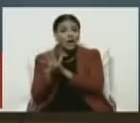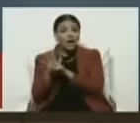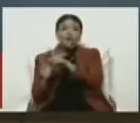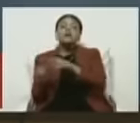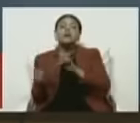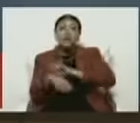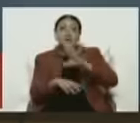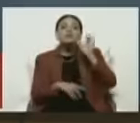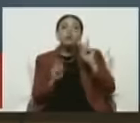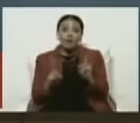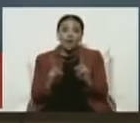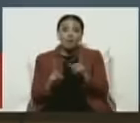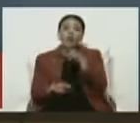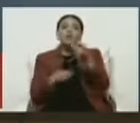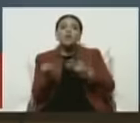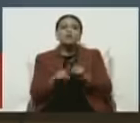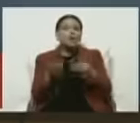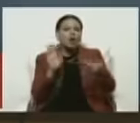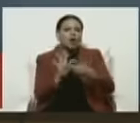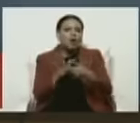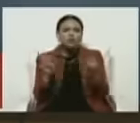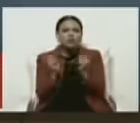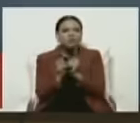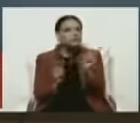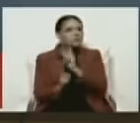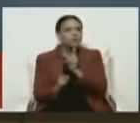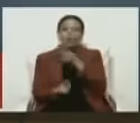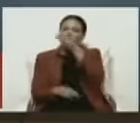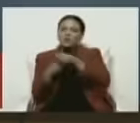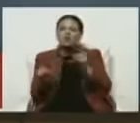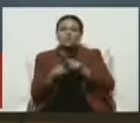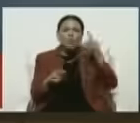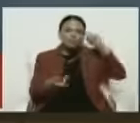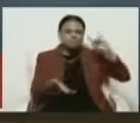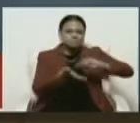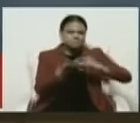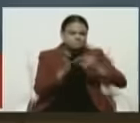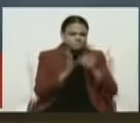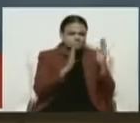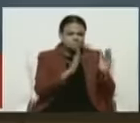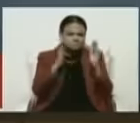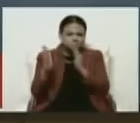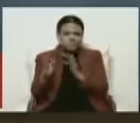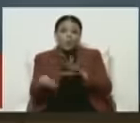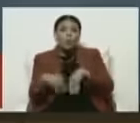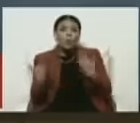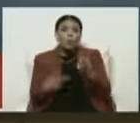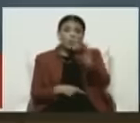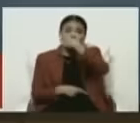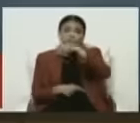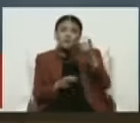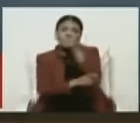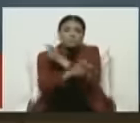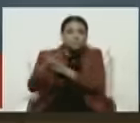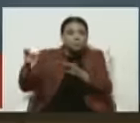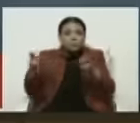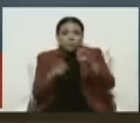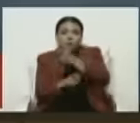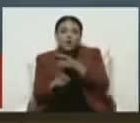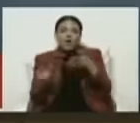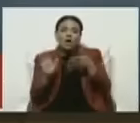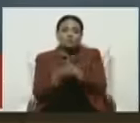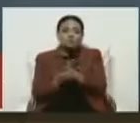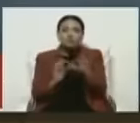actos de sabotaje, se vinculan a actos de conspiración, porque cuando usted busca de manera